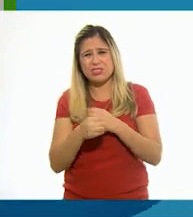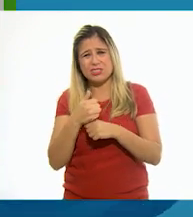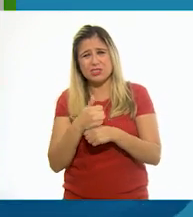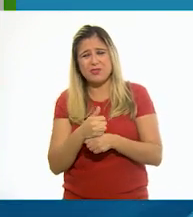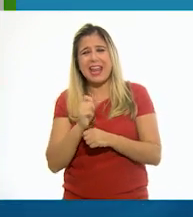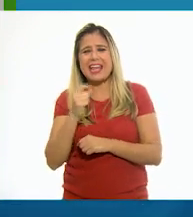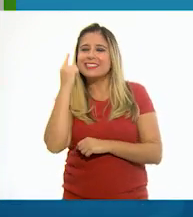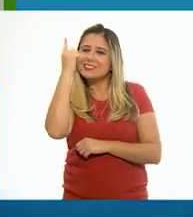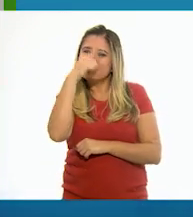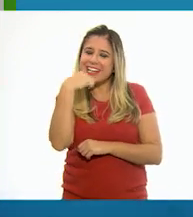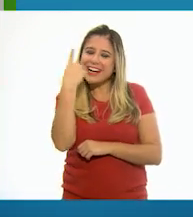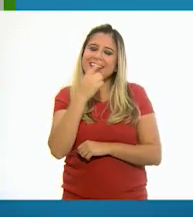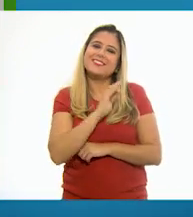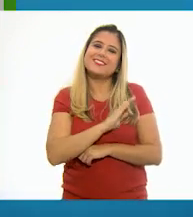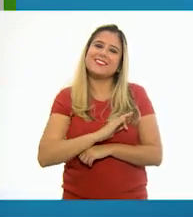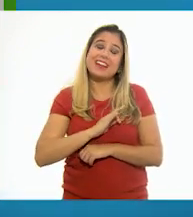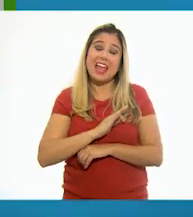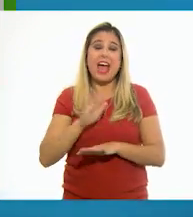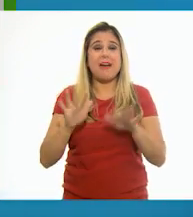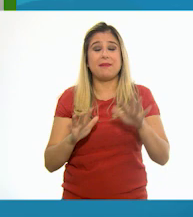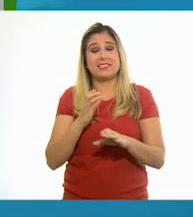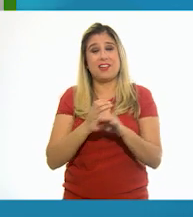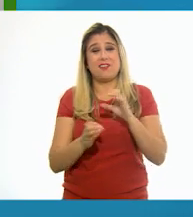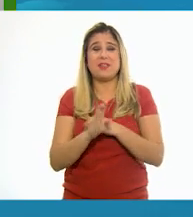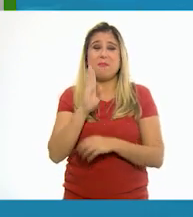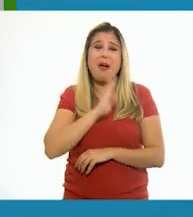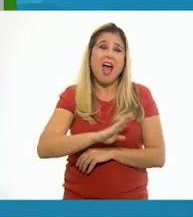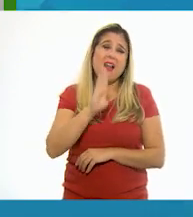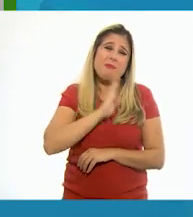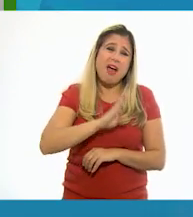significa que cuando las cosas van mal